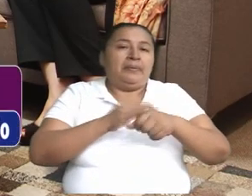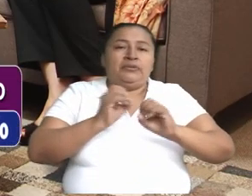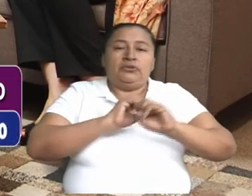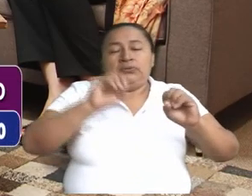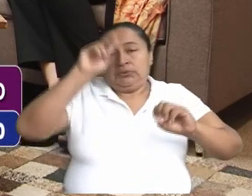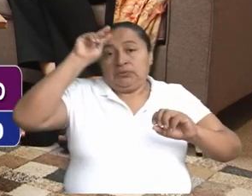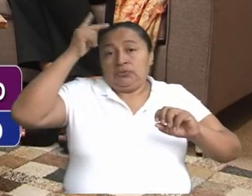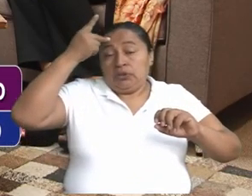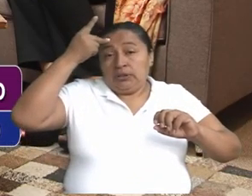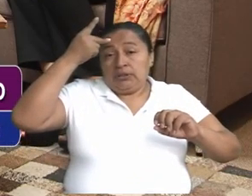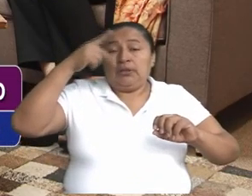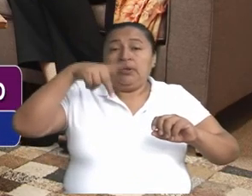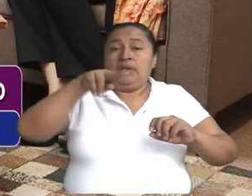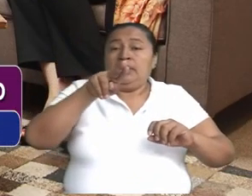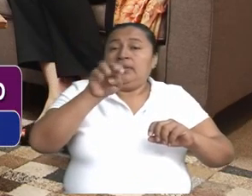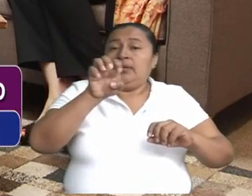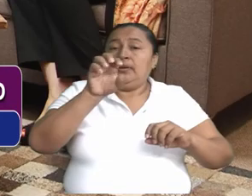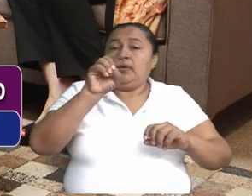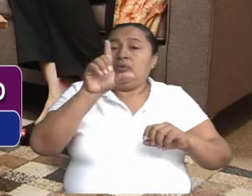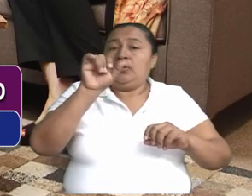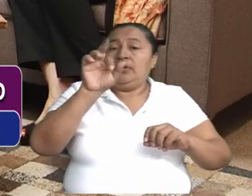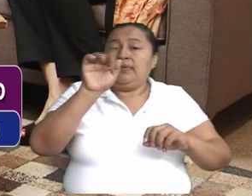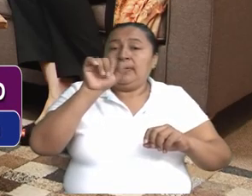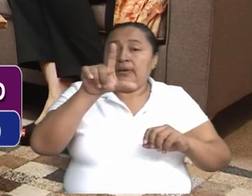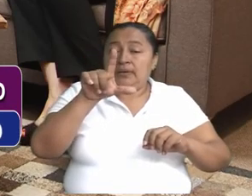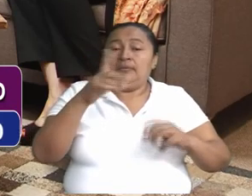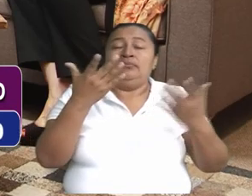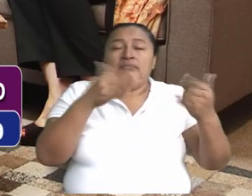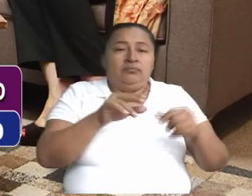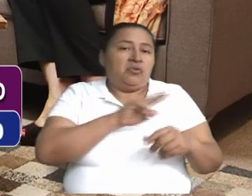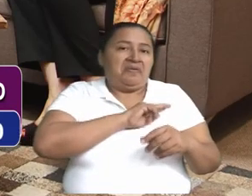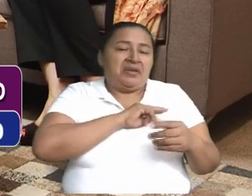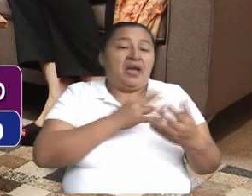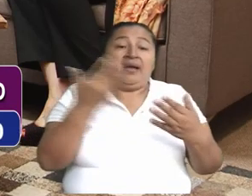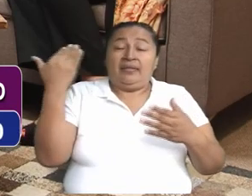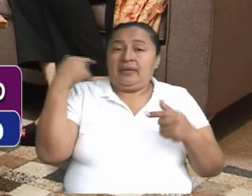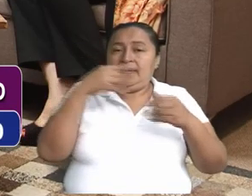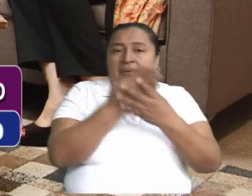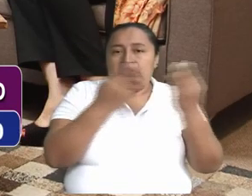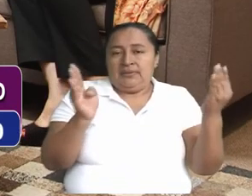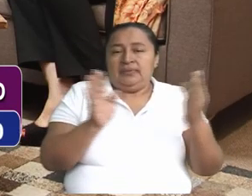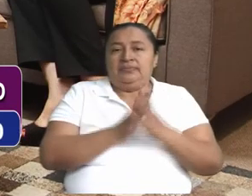políticas neoliberales, ¿verdad? Entonces,